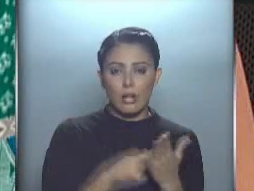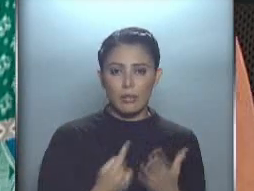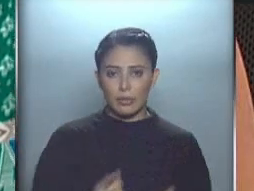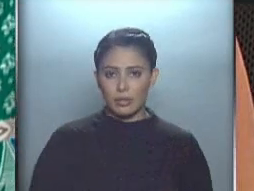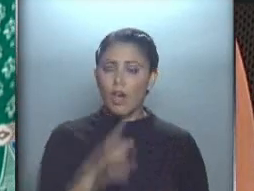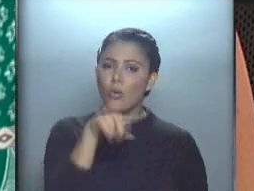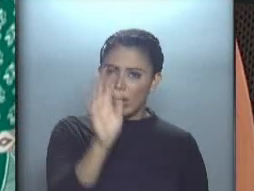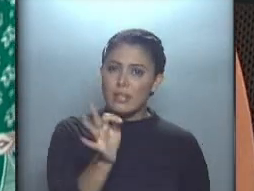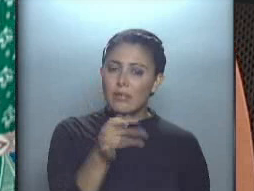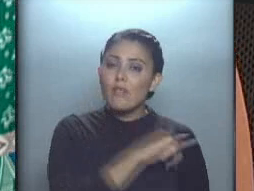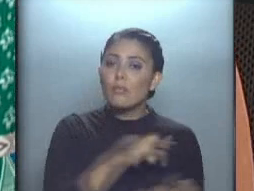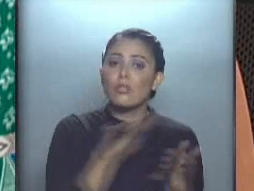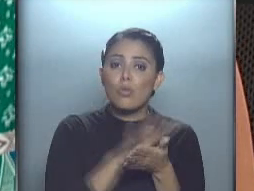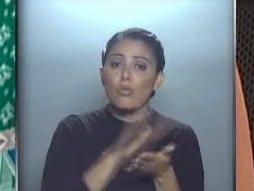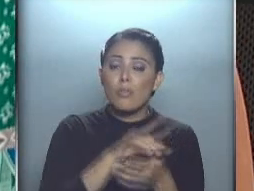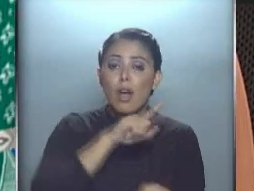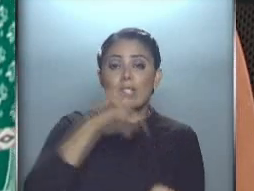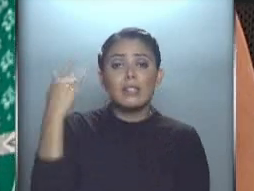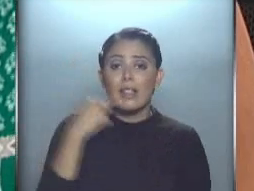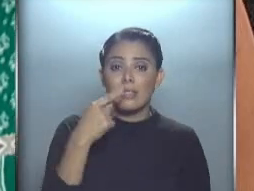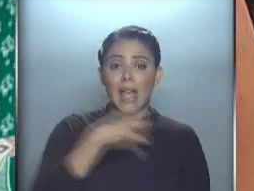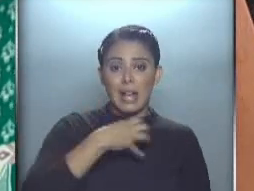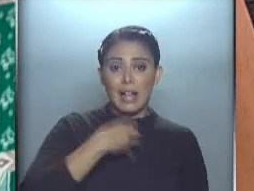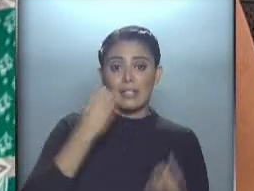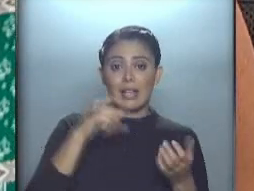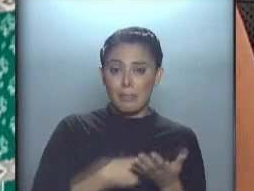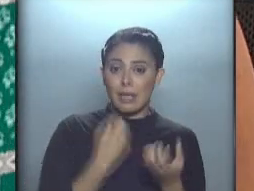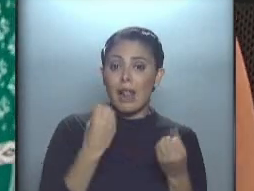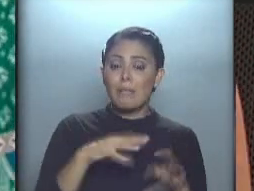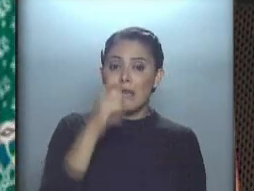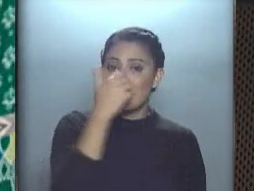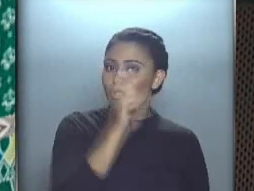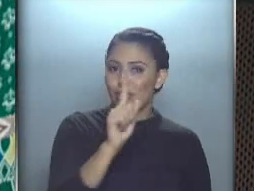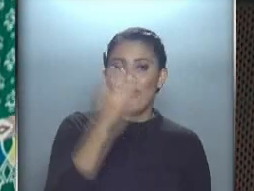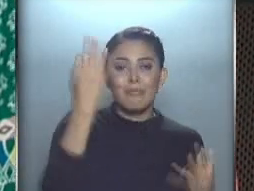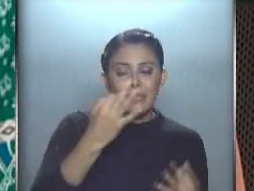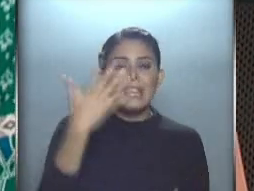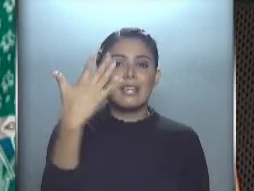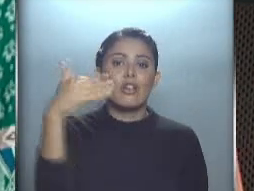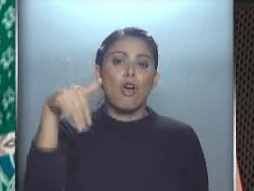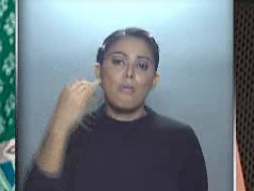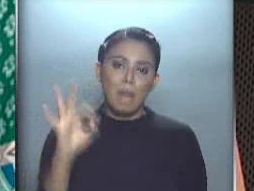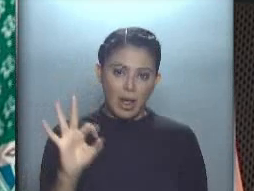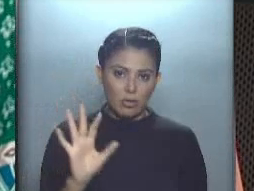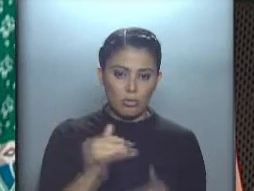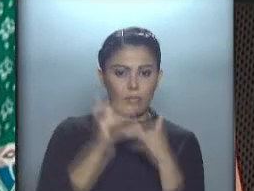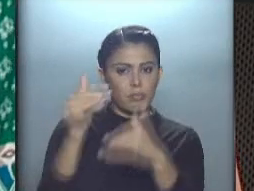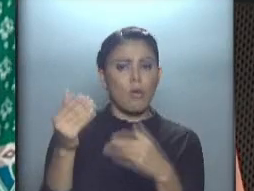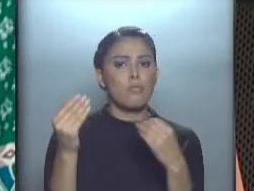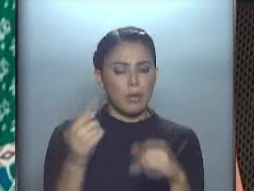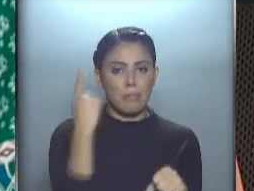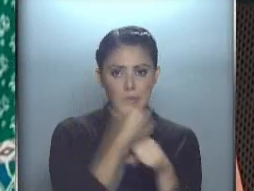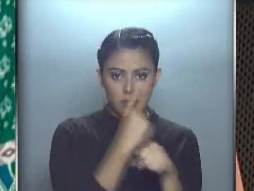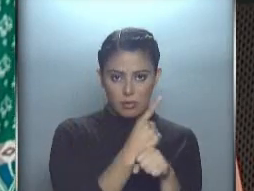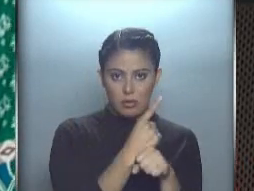Buenos Aires. Ustedes saben, la novedad de las últimas horas es que las clases en la ciudad no van a empezar el 26, sino el 5 de marzo. Esto se da por dos cuestiones. La